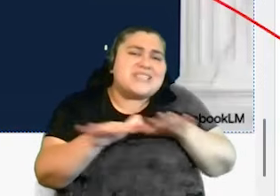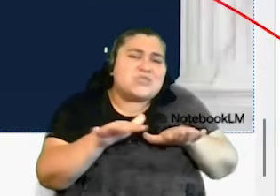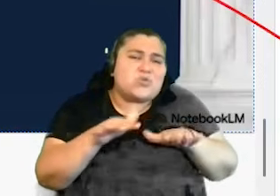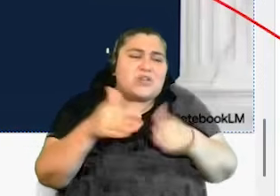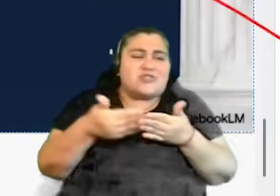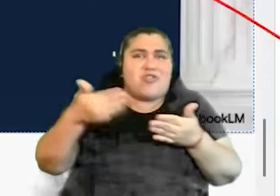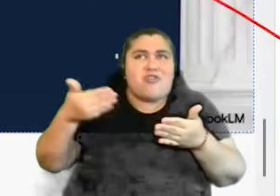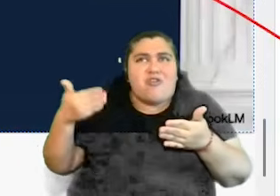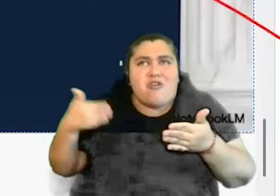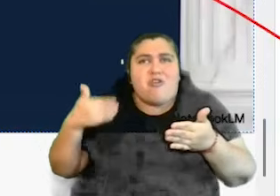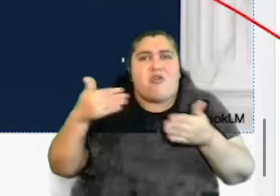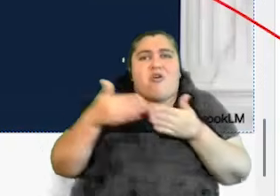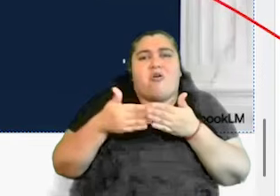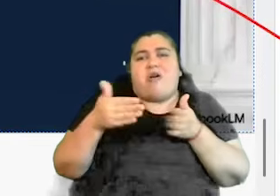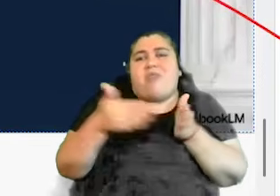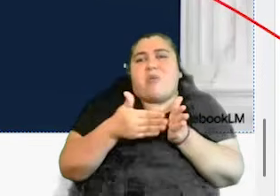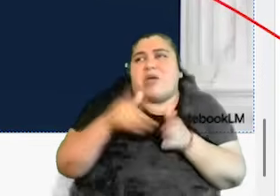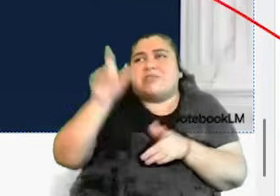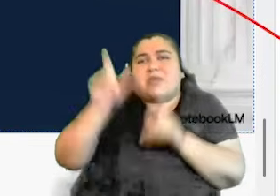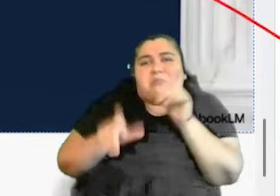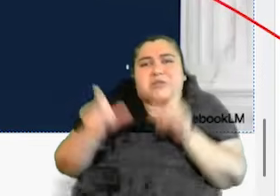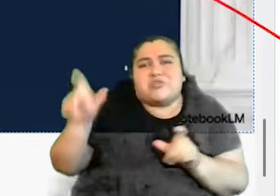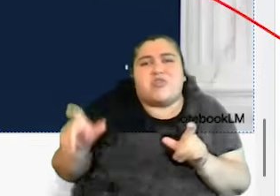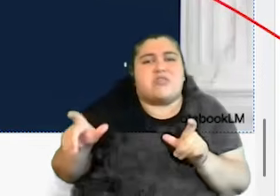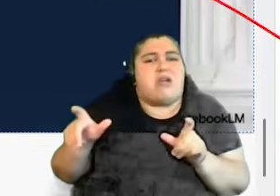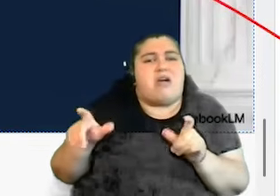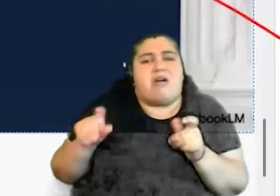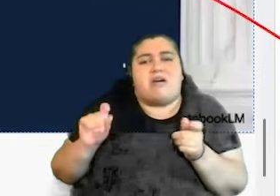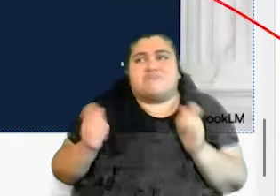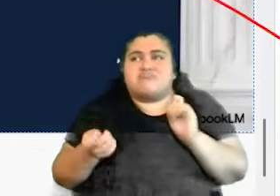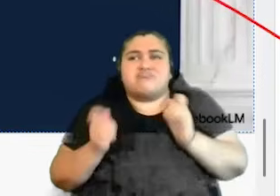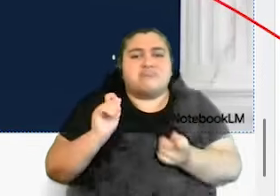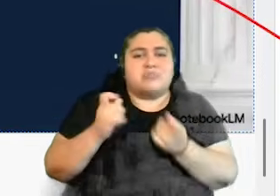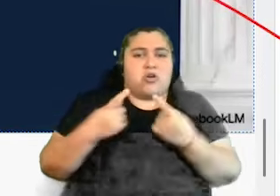estrategia de los contribuyentes eh, sirve